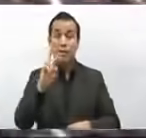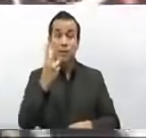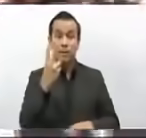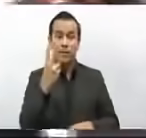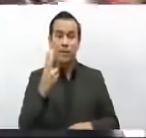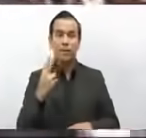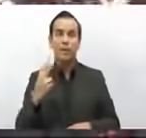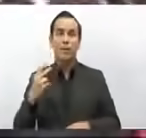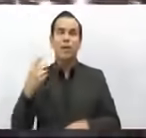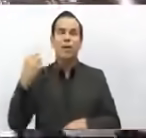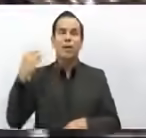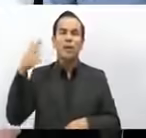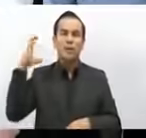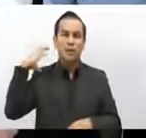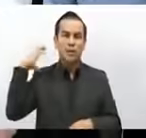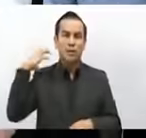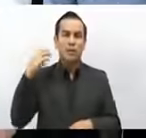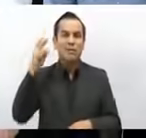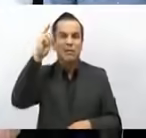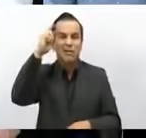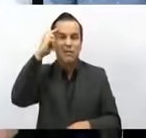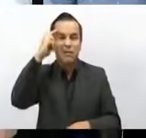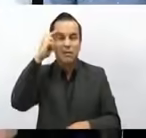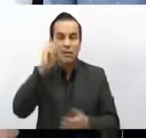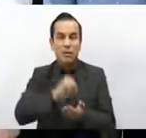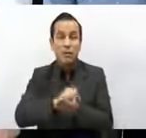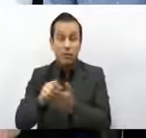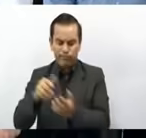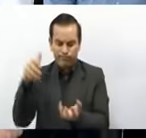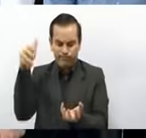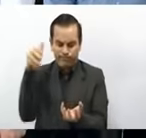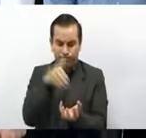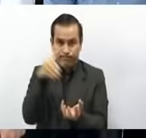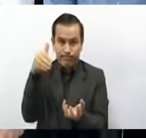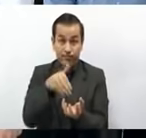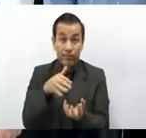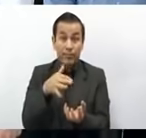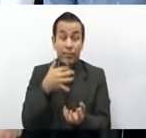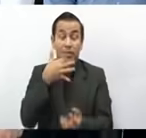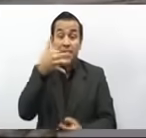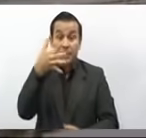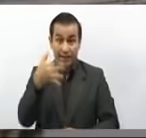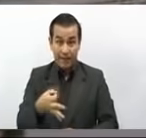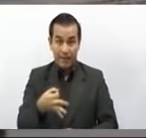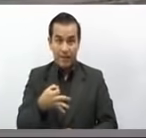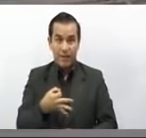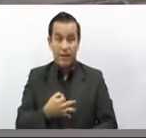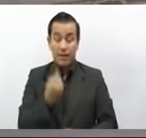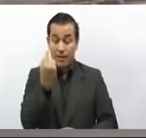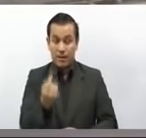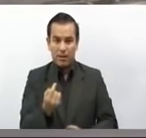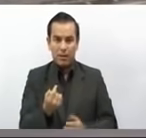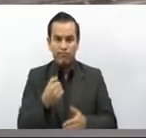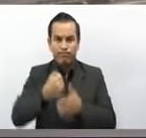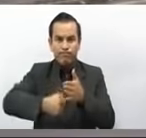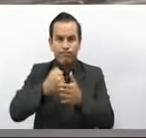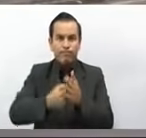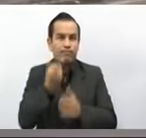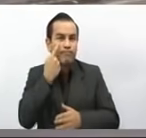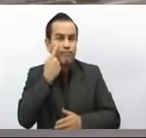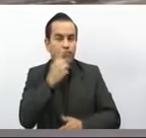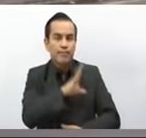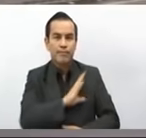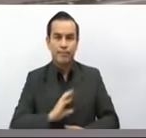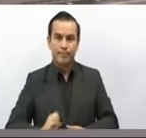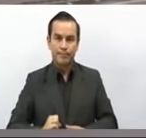Armada, siendo la Escuela Militar la forjadora de los verdaderos héroes de nuestra patria.